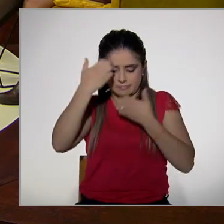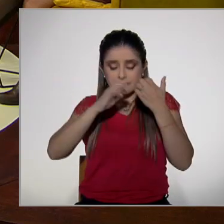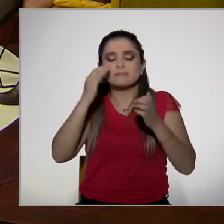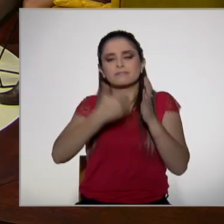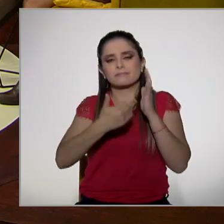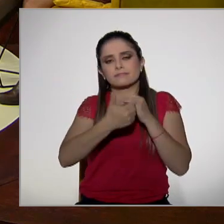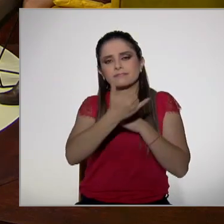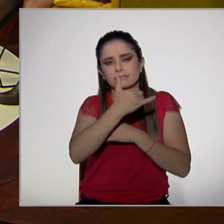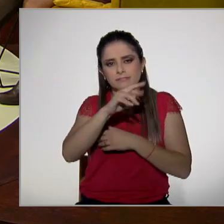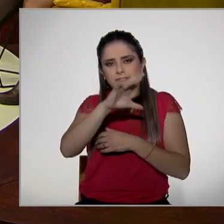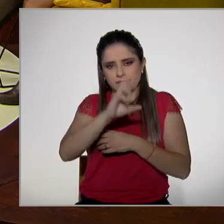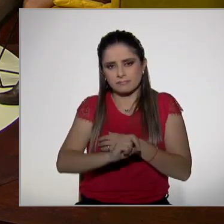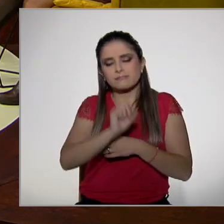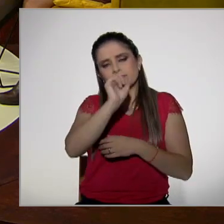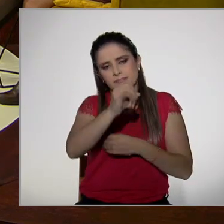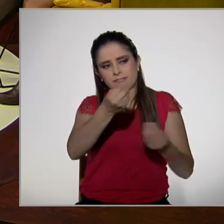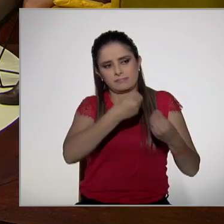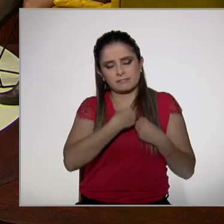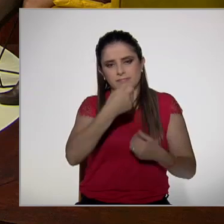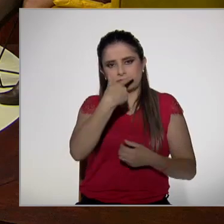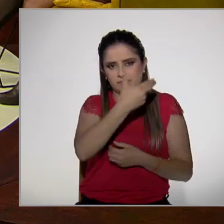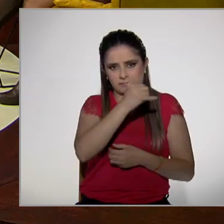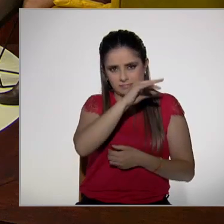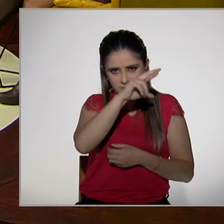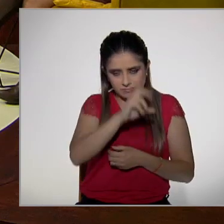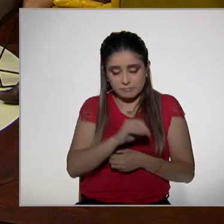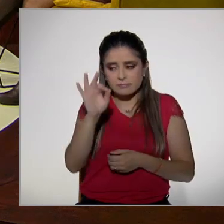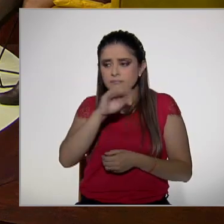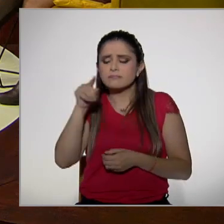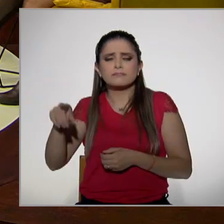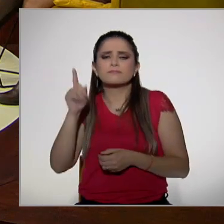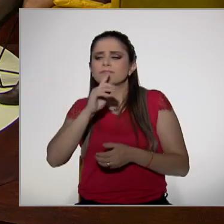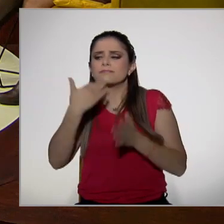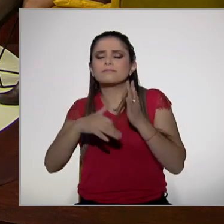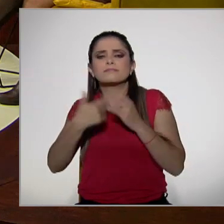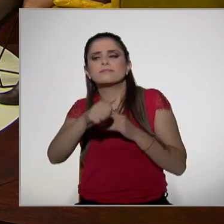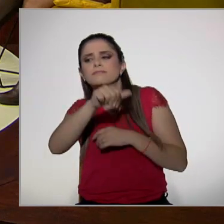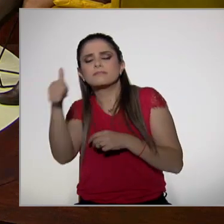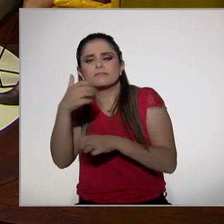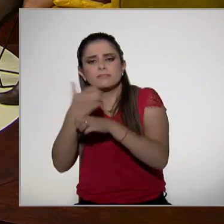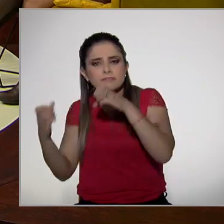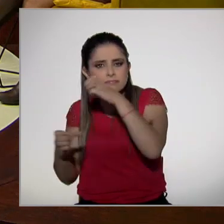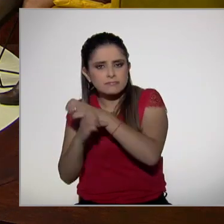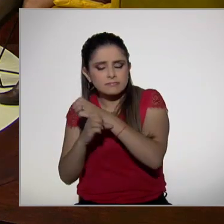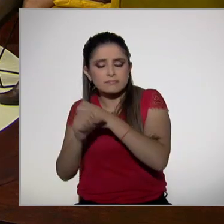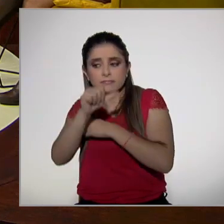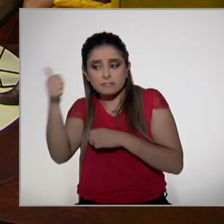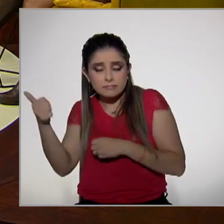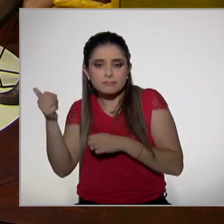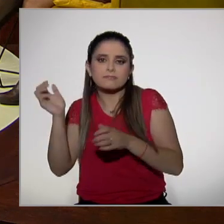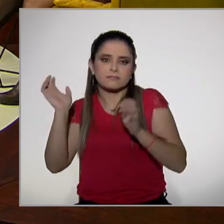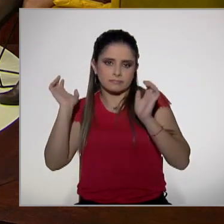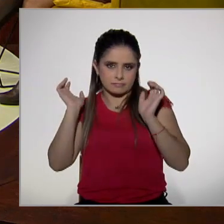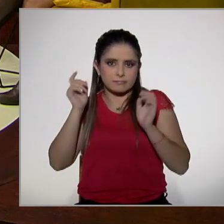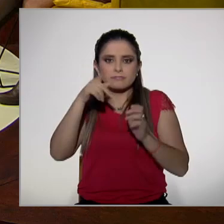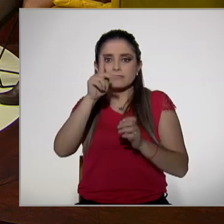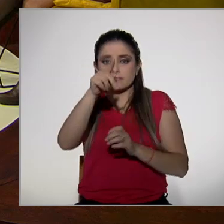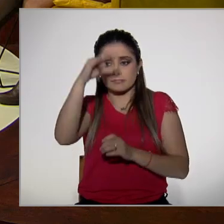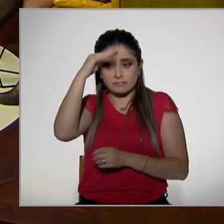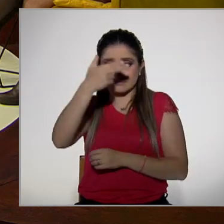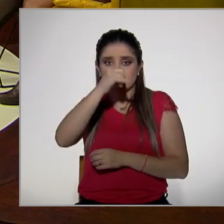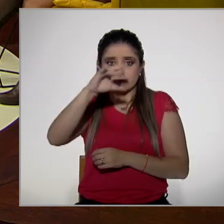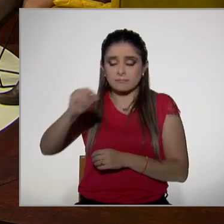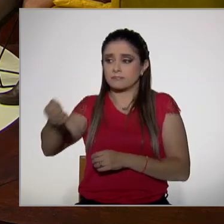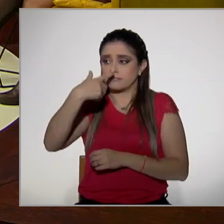entonces si va a ser necesario que te den hierro y ya veremos cómo será la manera ideal te lo va a decir tu médico pero no tiene caso que a todo mundo le estén dando